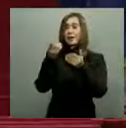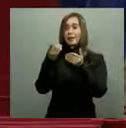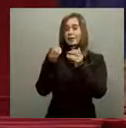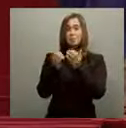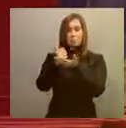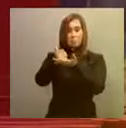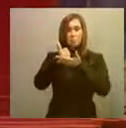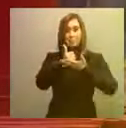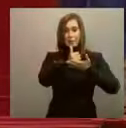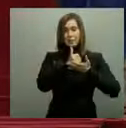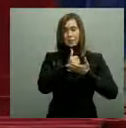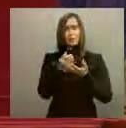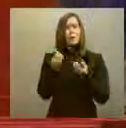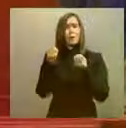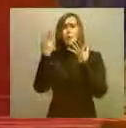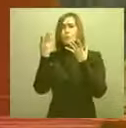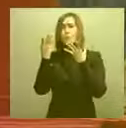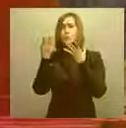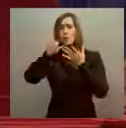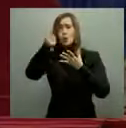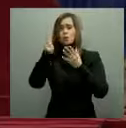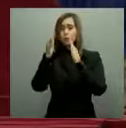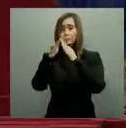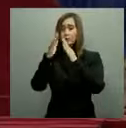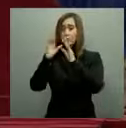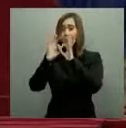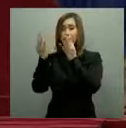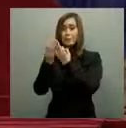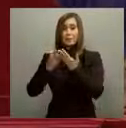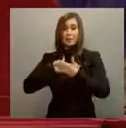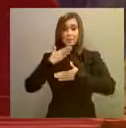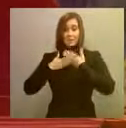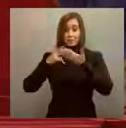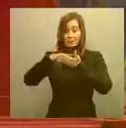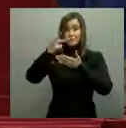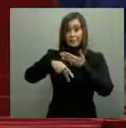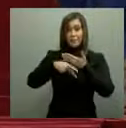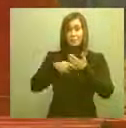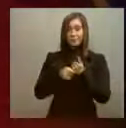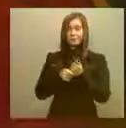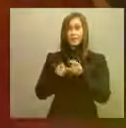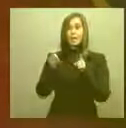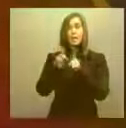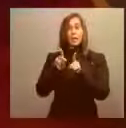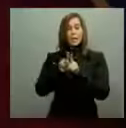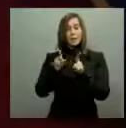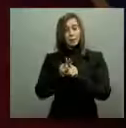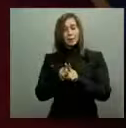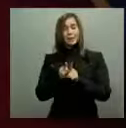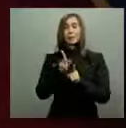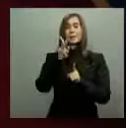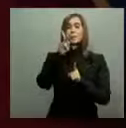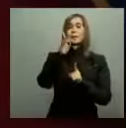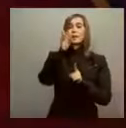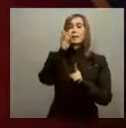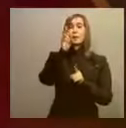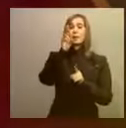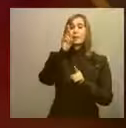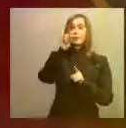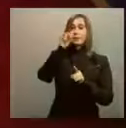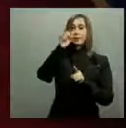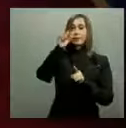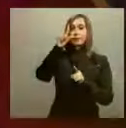en construcción con Familia Feliz y con Mi Vivienda. El Fideicomiso Pedernales que ya ha